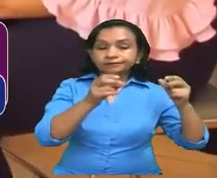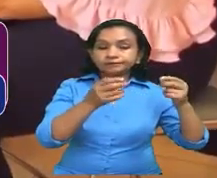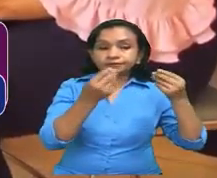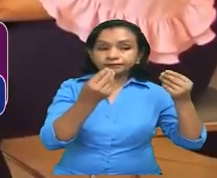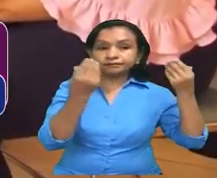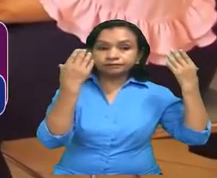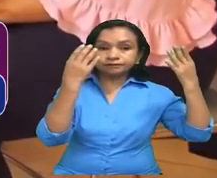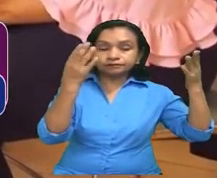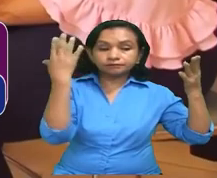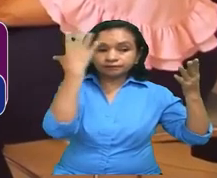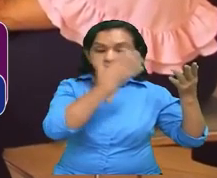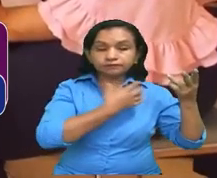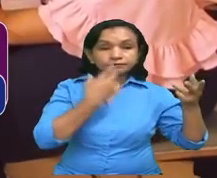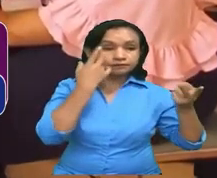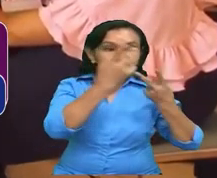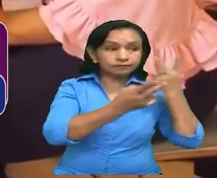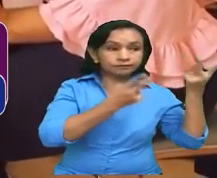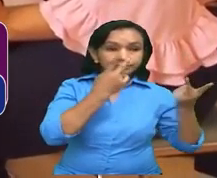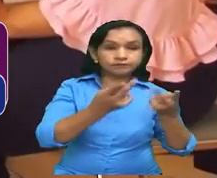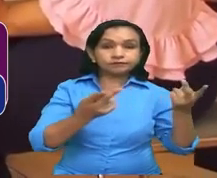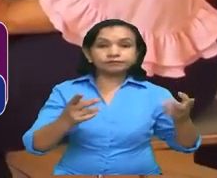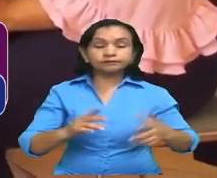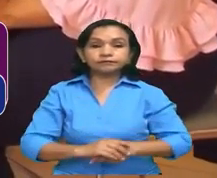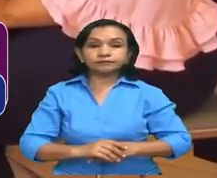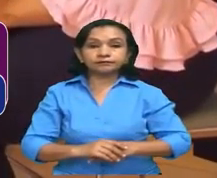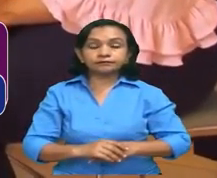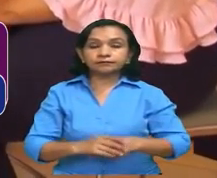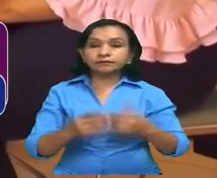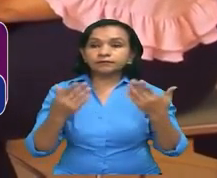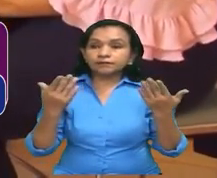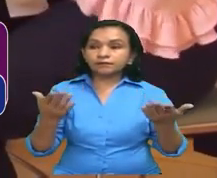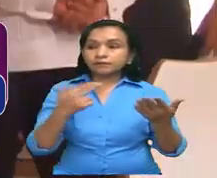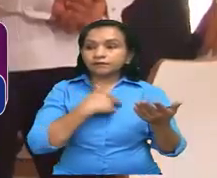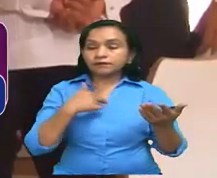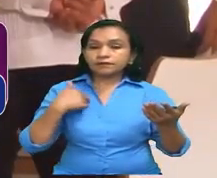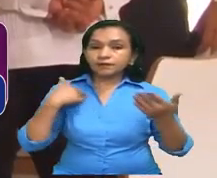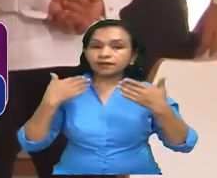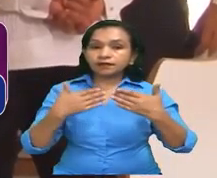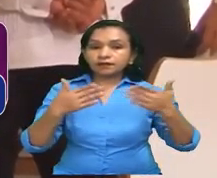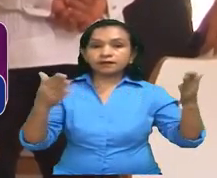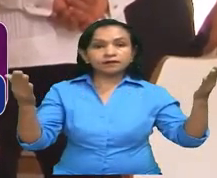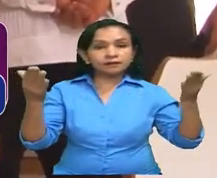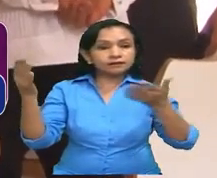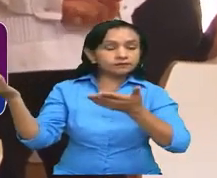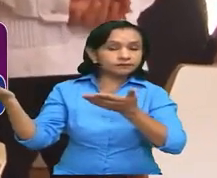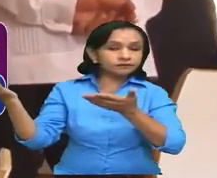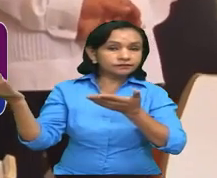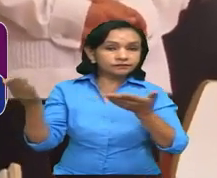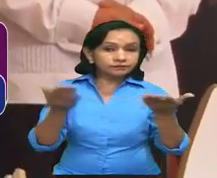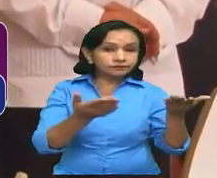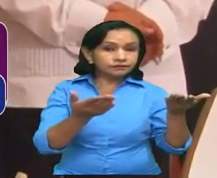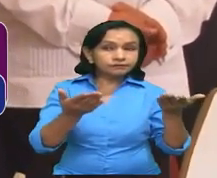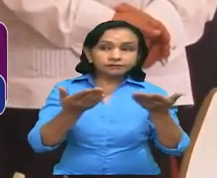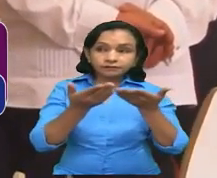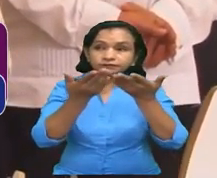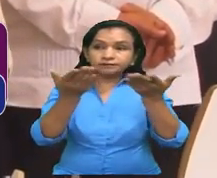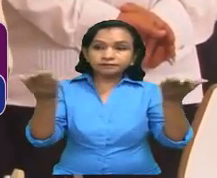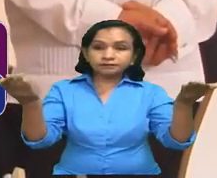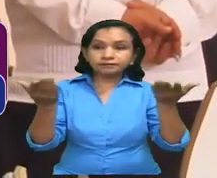tiene paquetes turísticos multidestinos que incluyen a Nicaragua, y que ellos